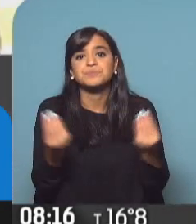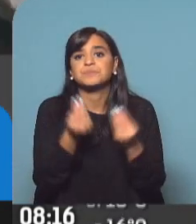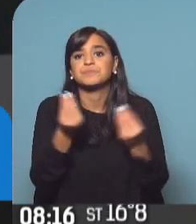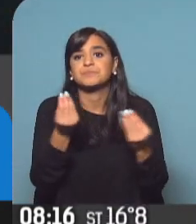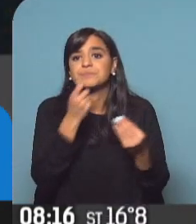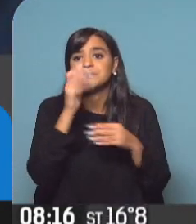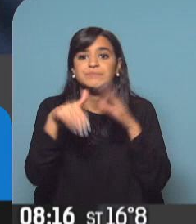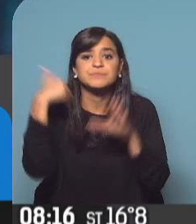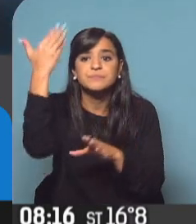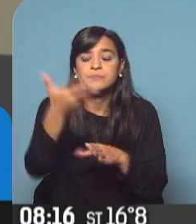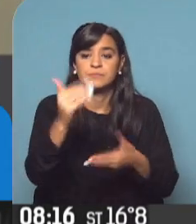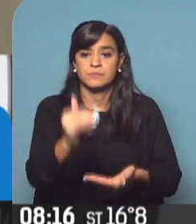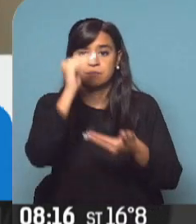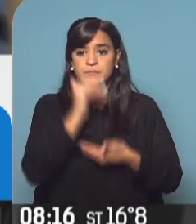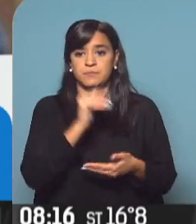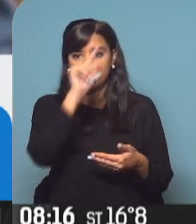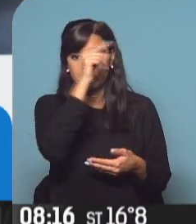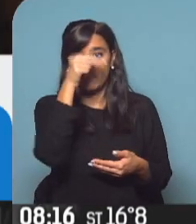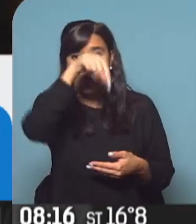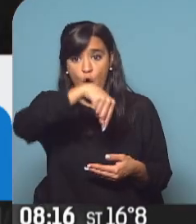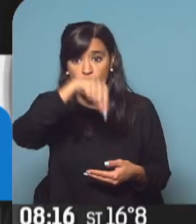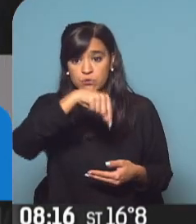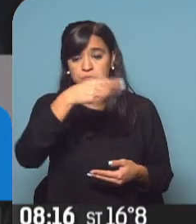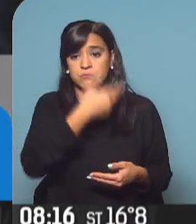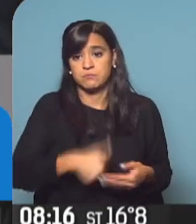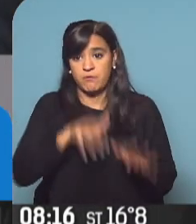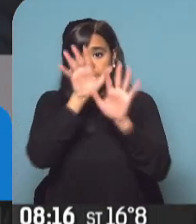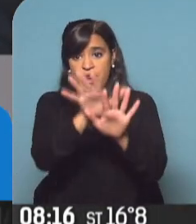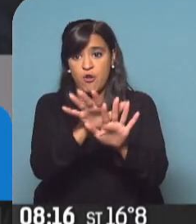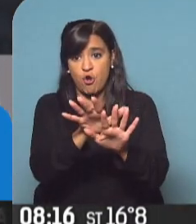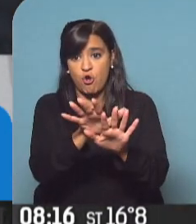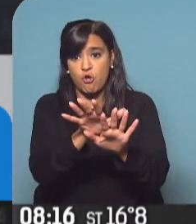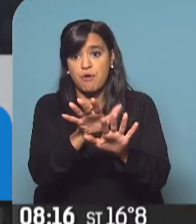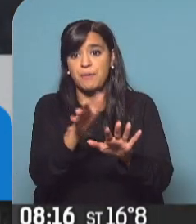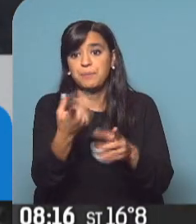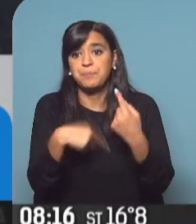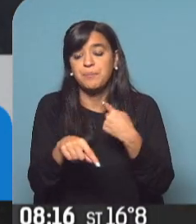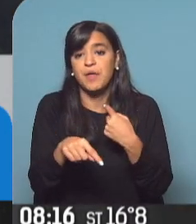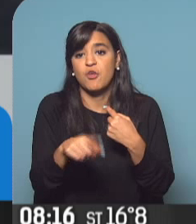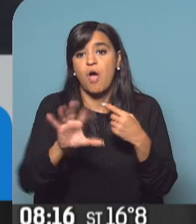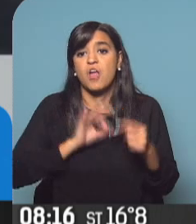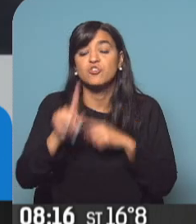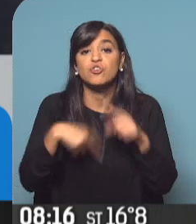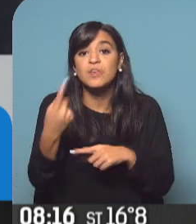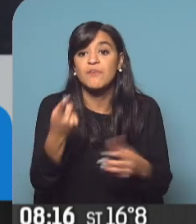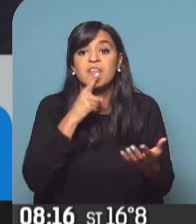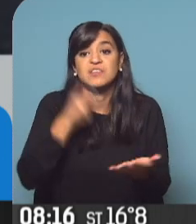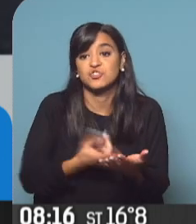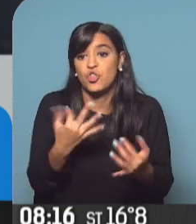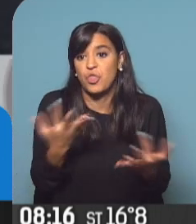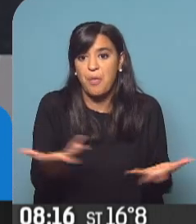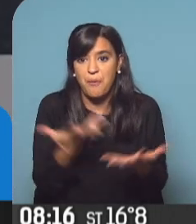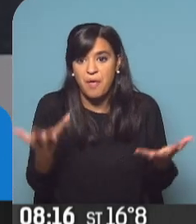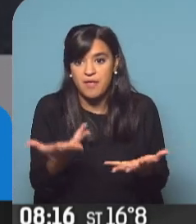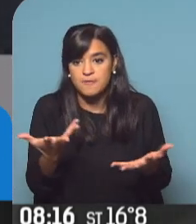pasar después con ese subsidio nacional que hoy el gobierno le pone freno pero evidentemente el año que viene va a tener que tomar alguna decisión que también